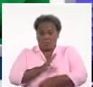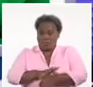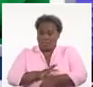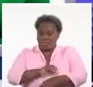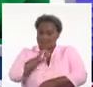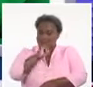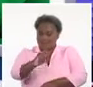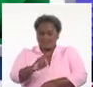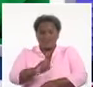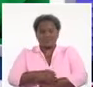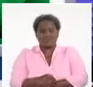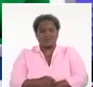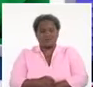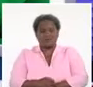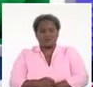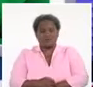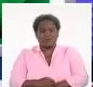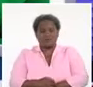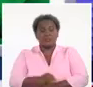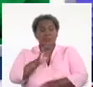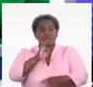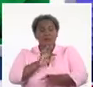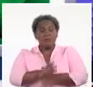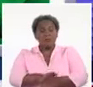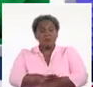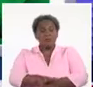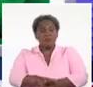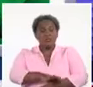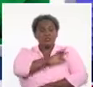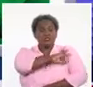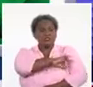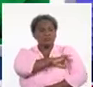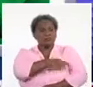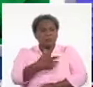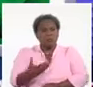favorable. Inicialmente con una sintomatología bastante